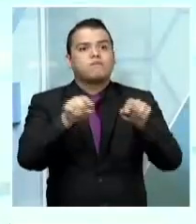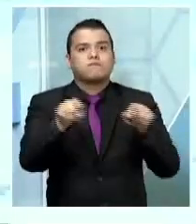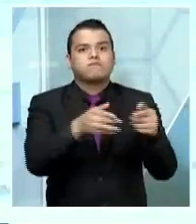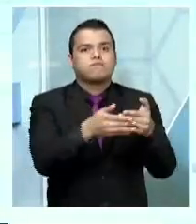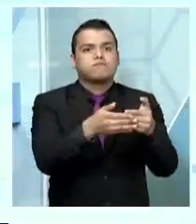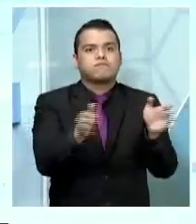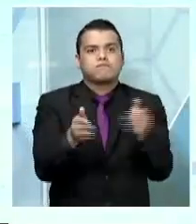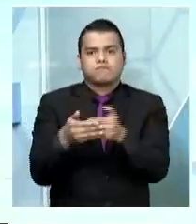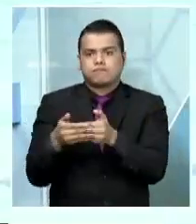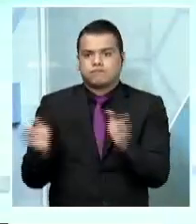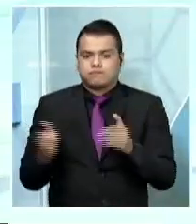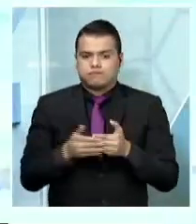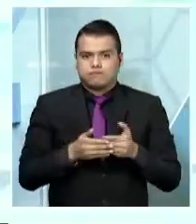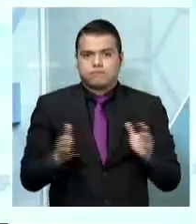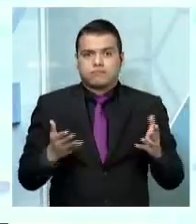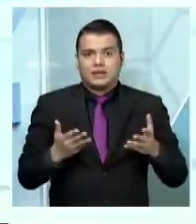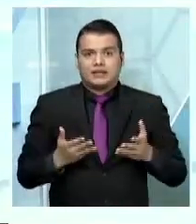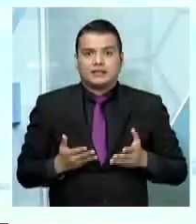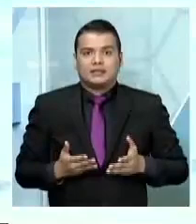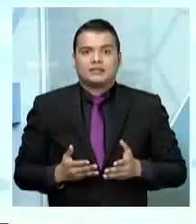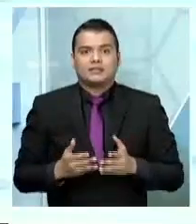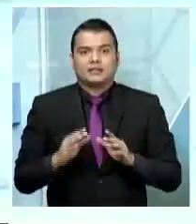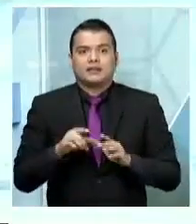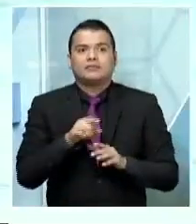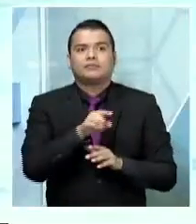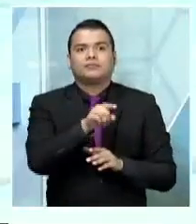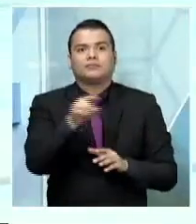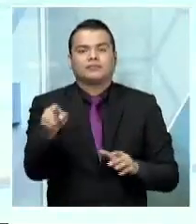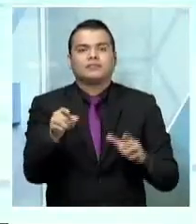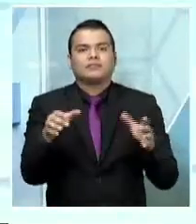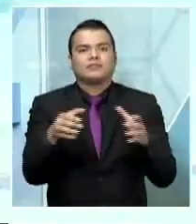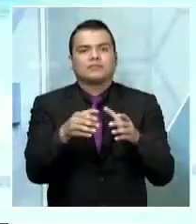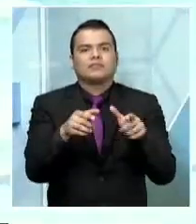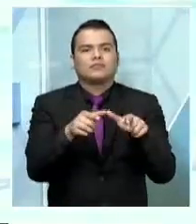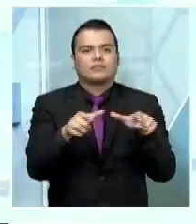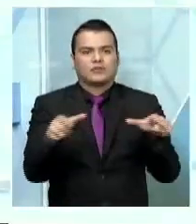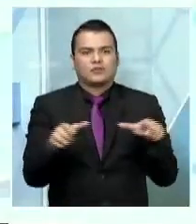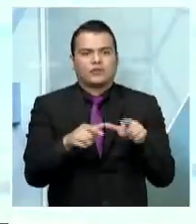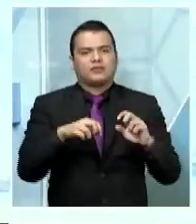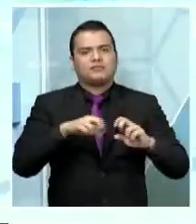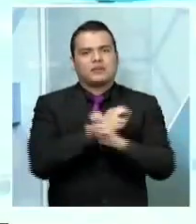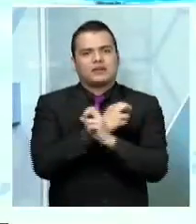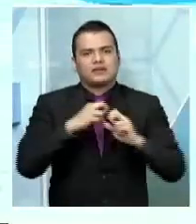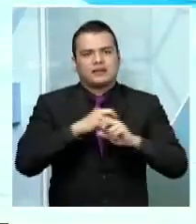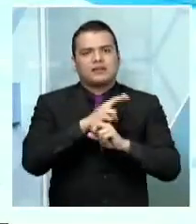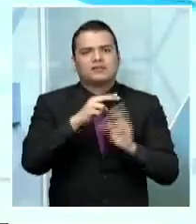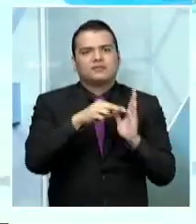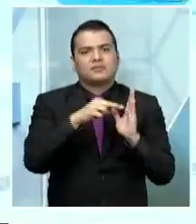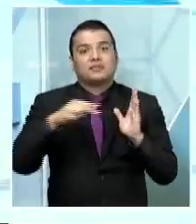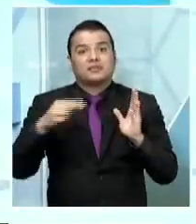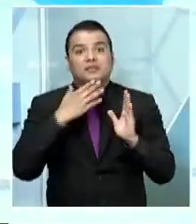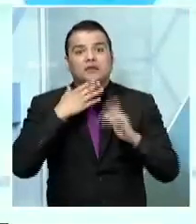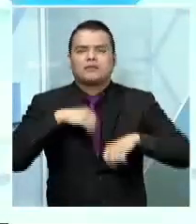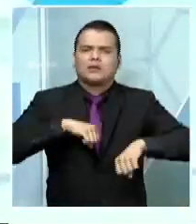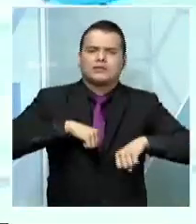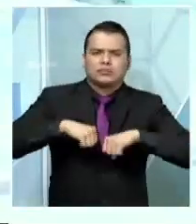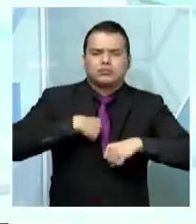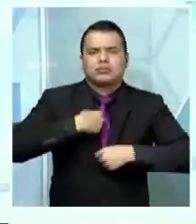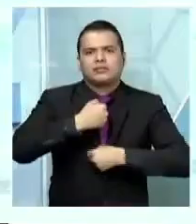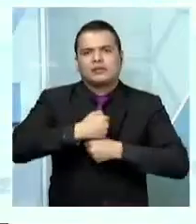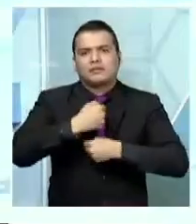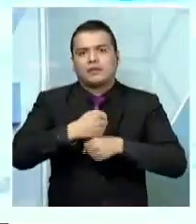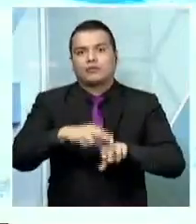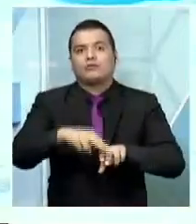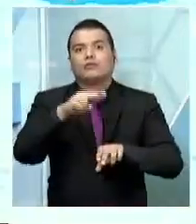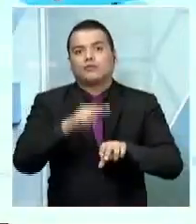semana de receso nacional, varios centros recreativos de Cali, en promedio unos 9, ya se encuentran operando de manera normal.